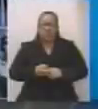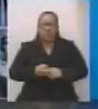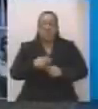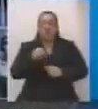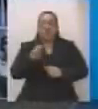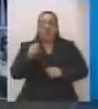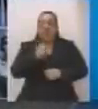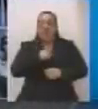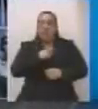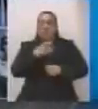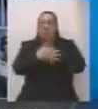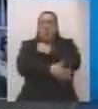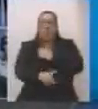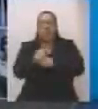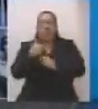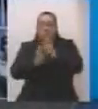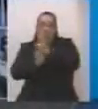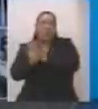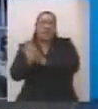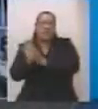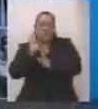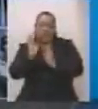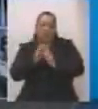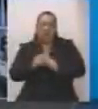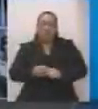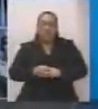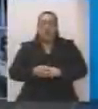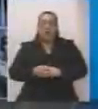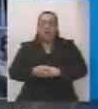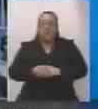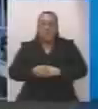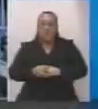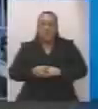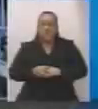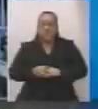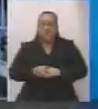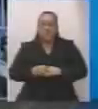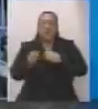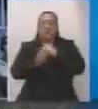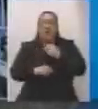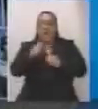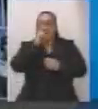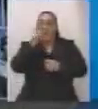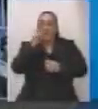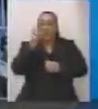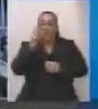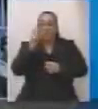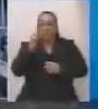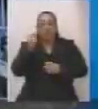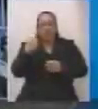uno pobre y otro emergente. Y el país rico, una vez más, es rico porque